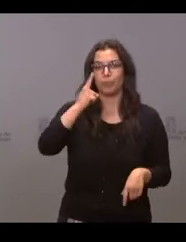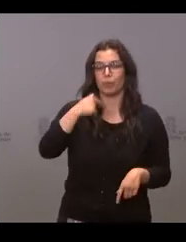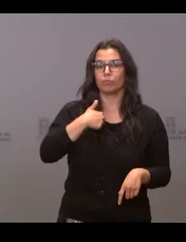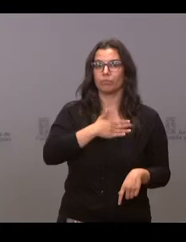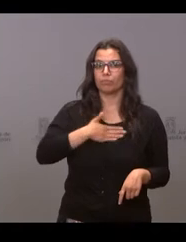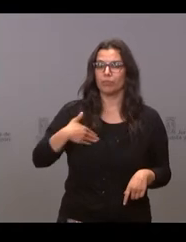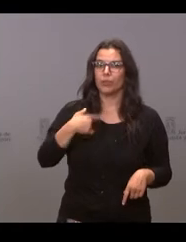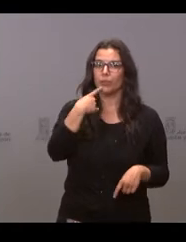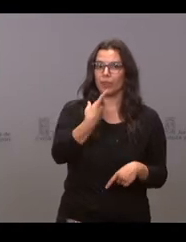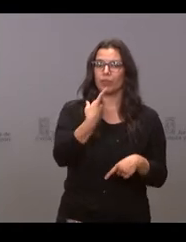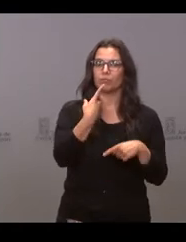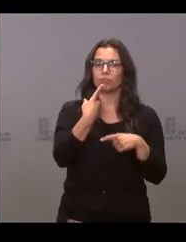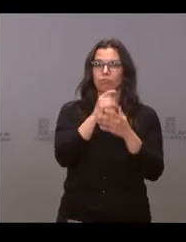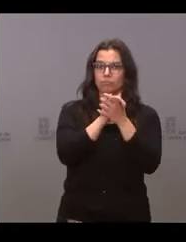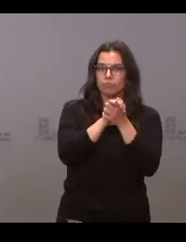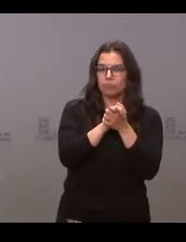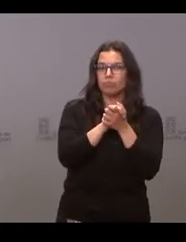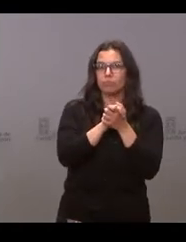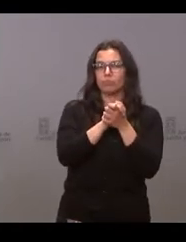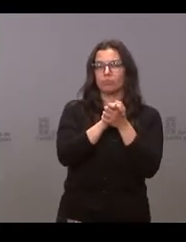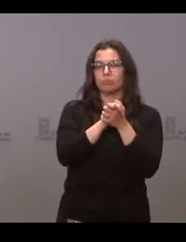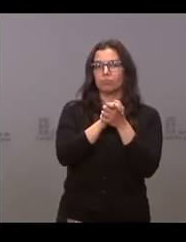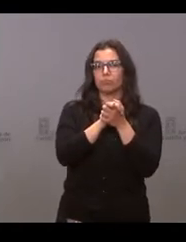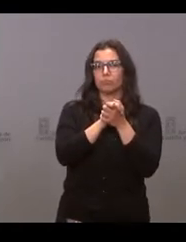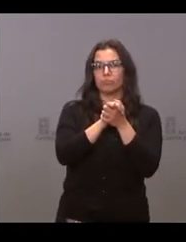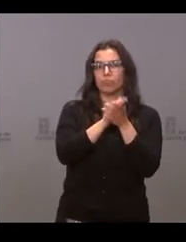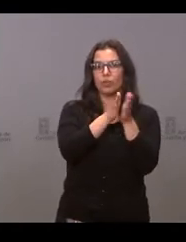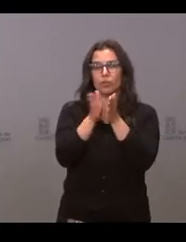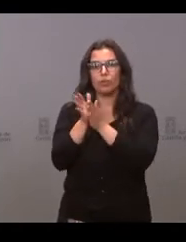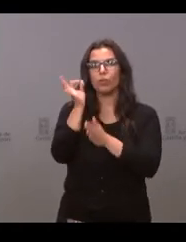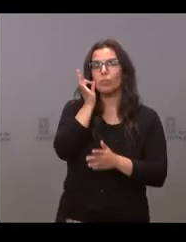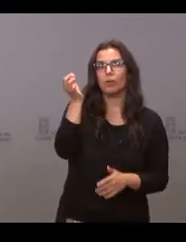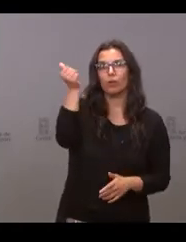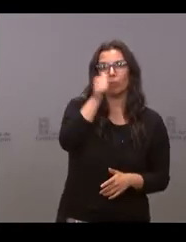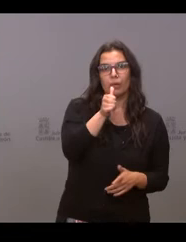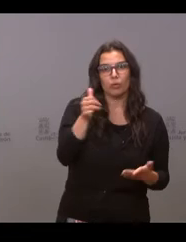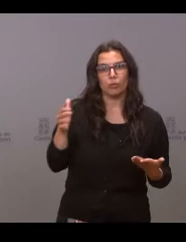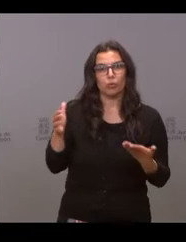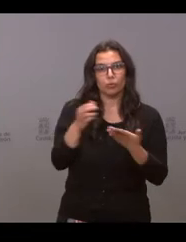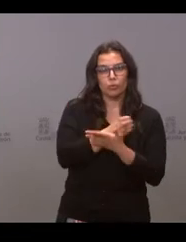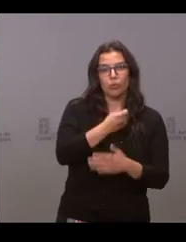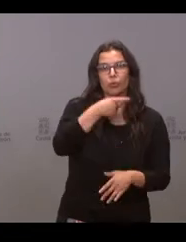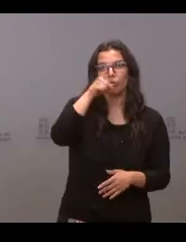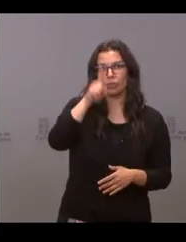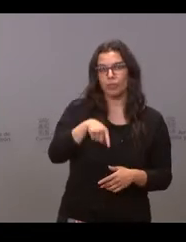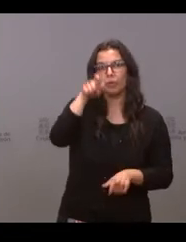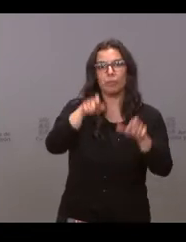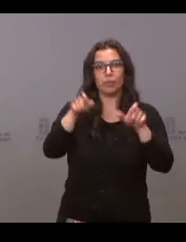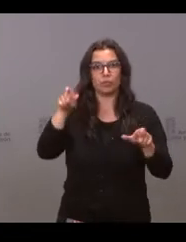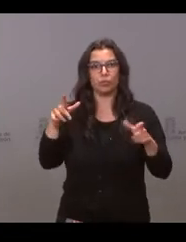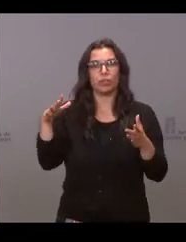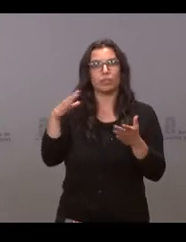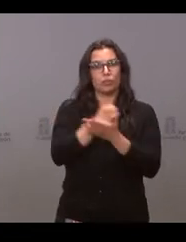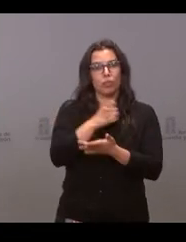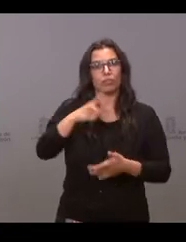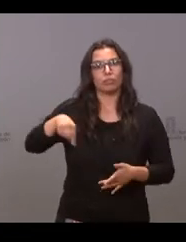felicitando a todas las compañeras y compañeros pero también a todas las personas que